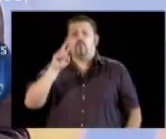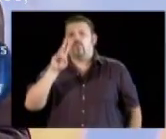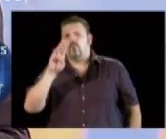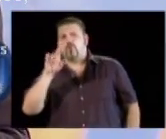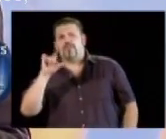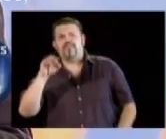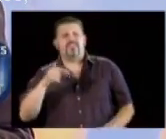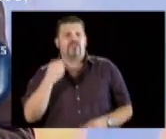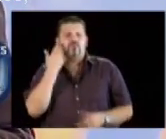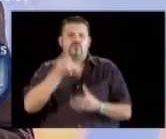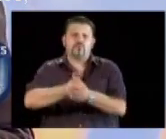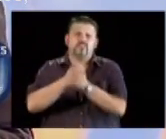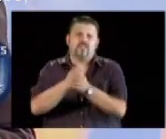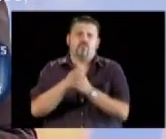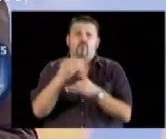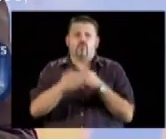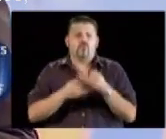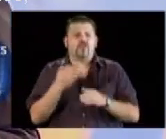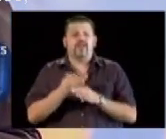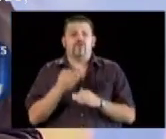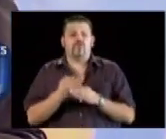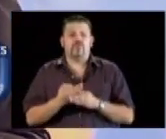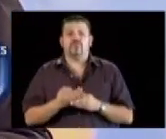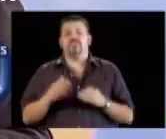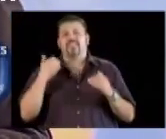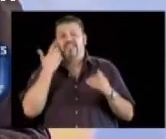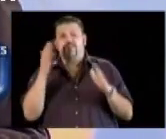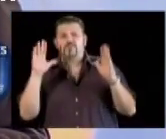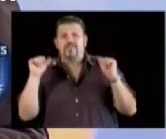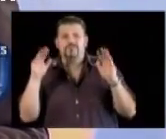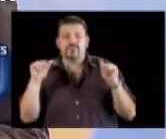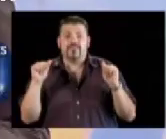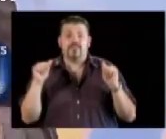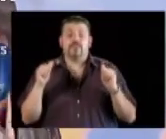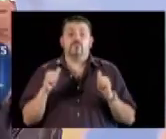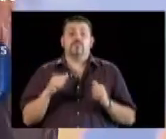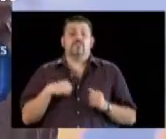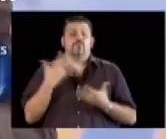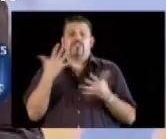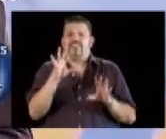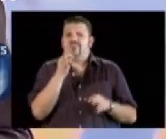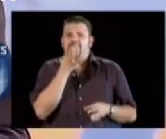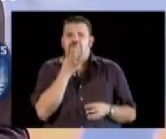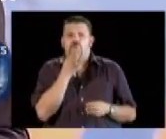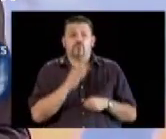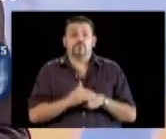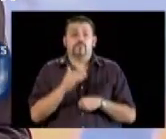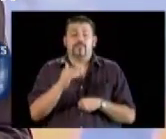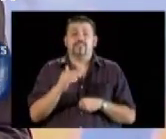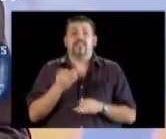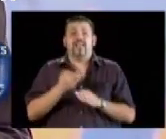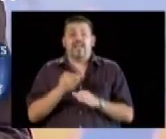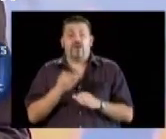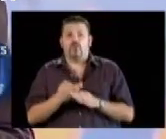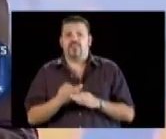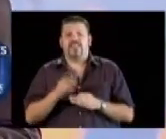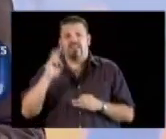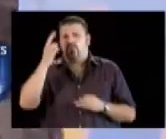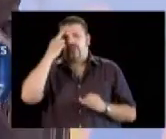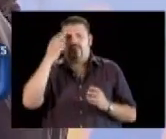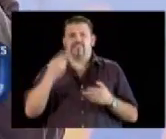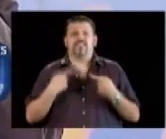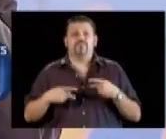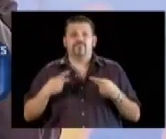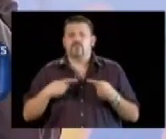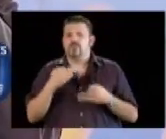que les queremos despedir en unos minutos más, se nos van. Solo recordarles a esa gente que nos está viendo en esos países que